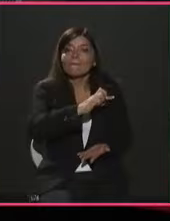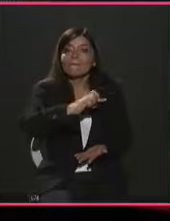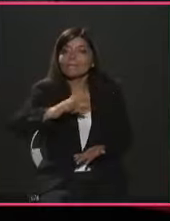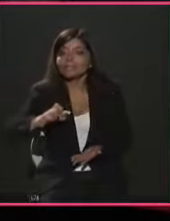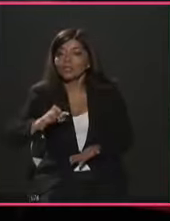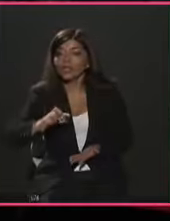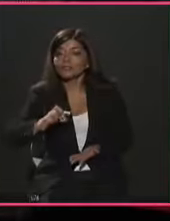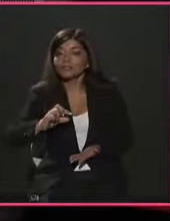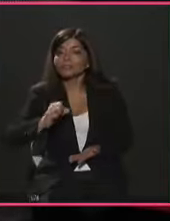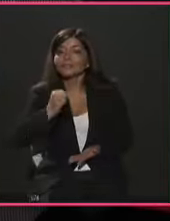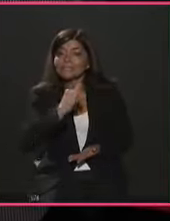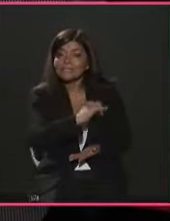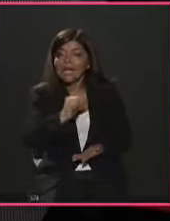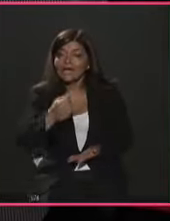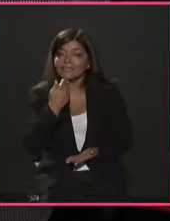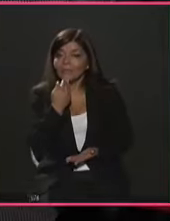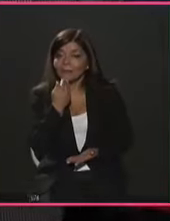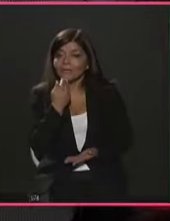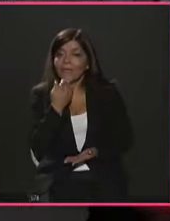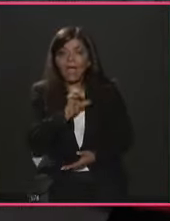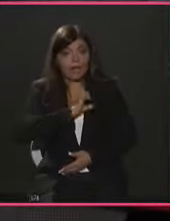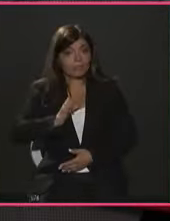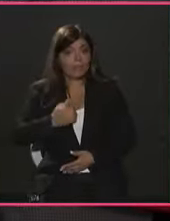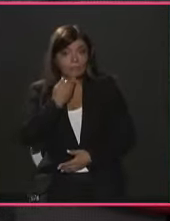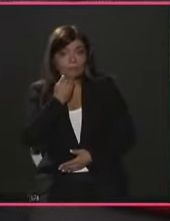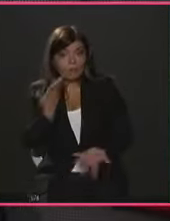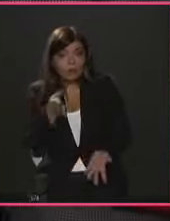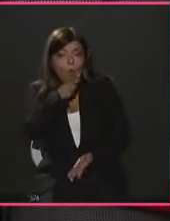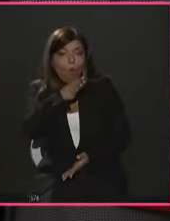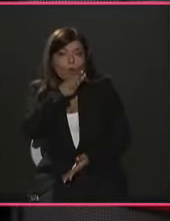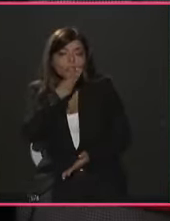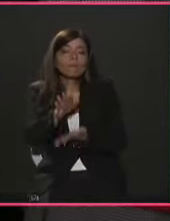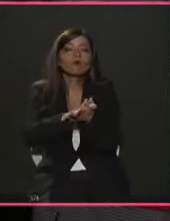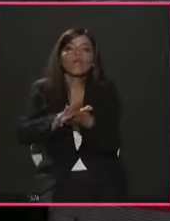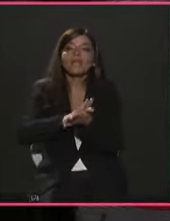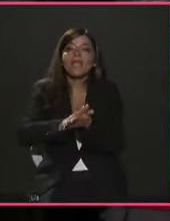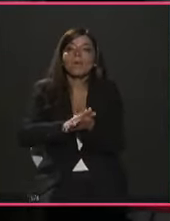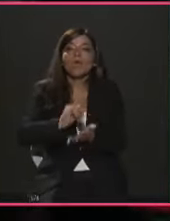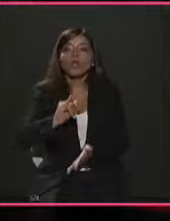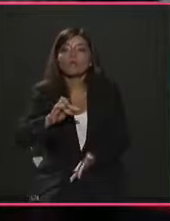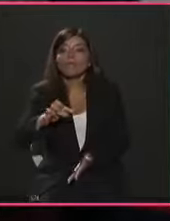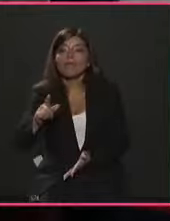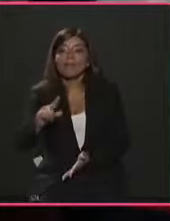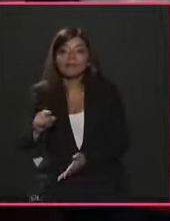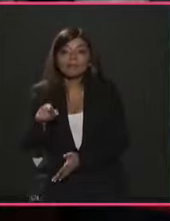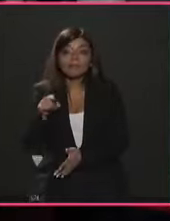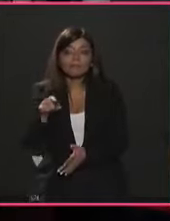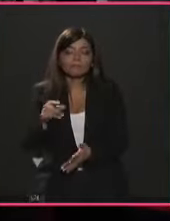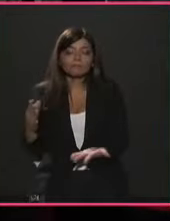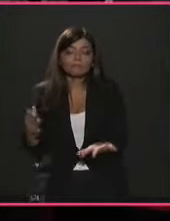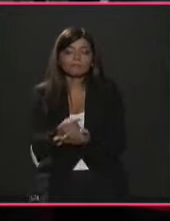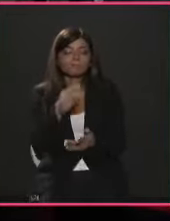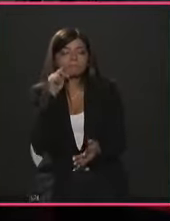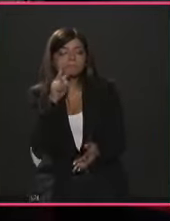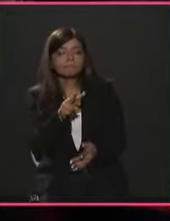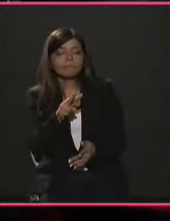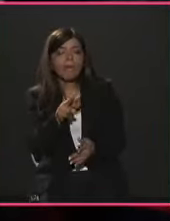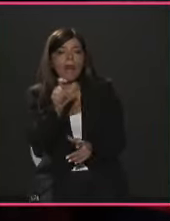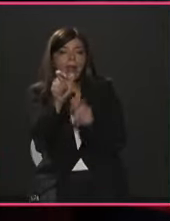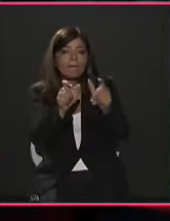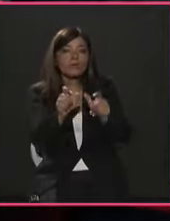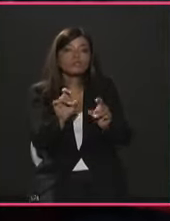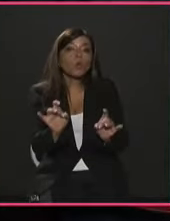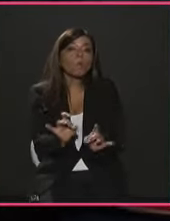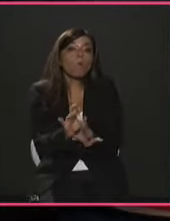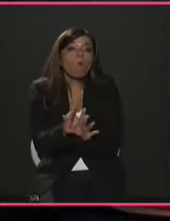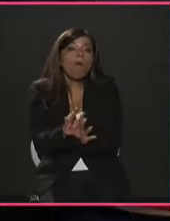Inteligencia artificial pero también la está usando el estado hay un ejemplo precioso del ips que ellos logran predecir aquellas personas que es